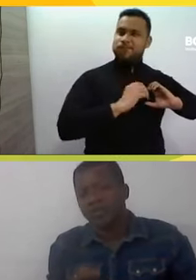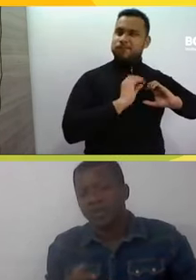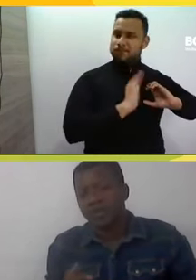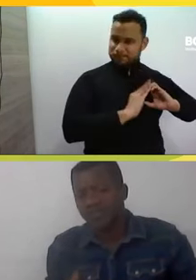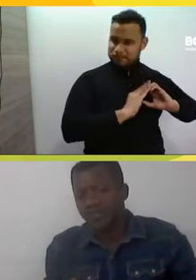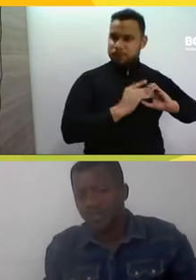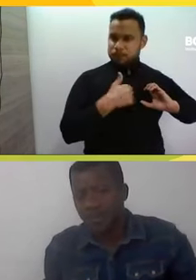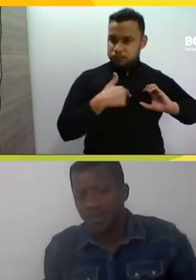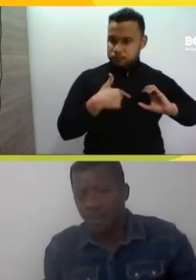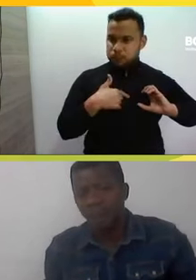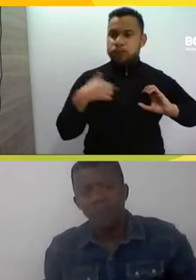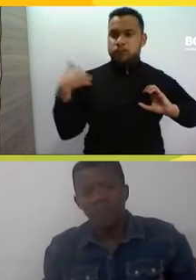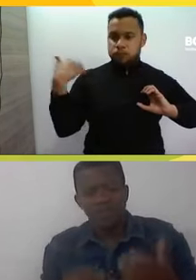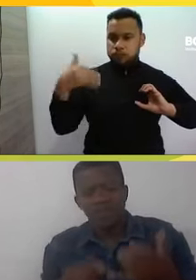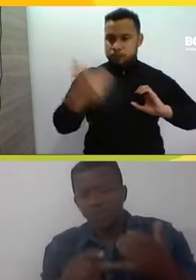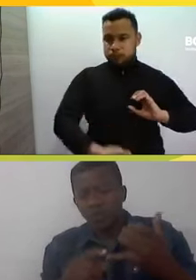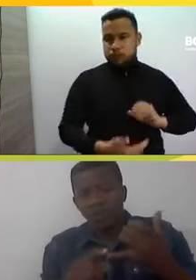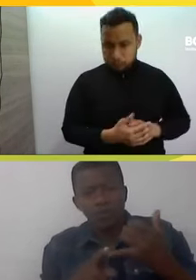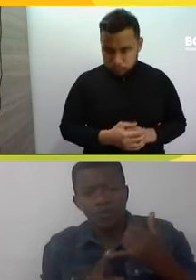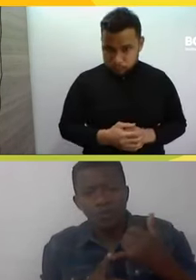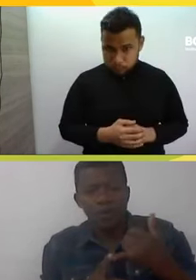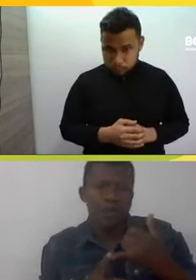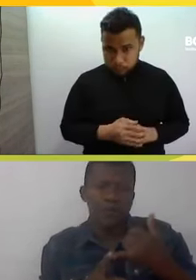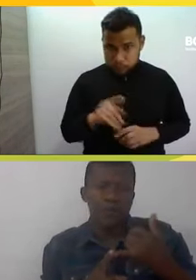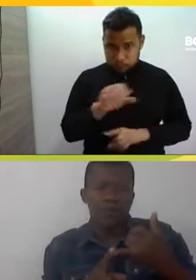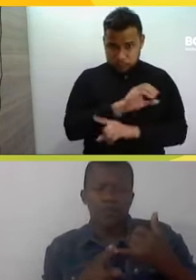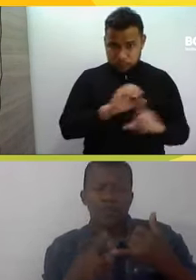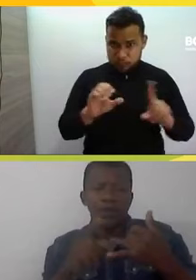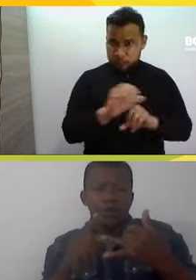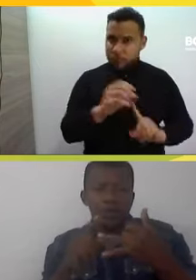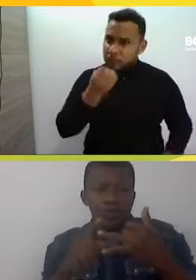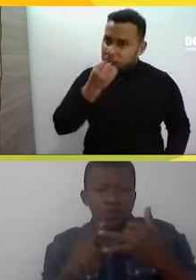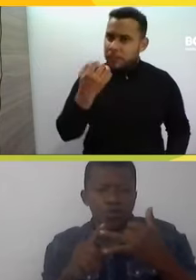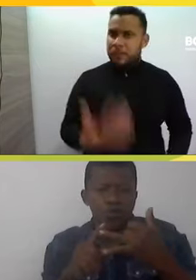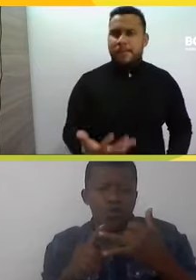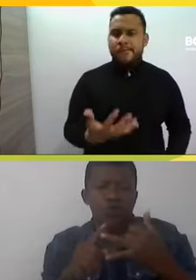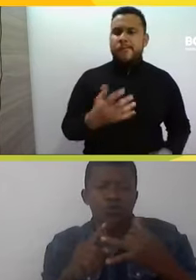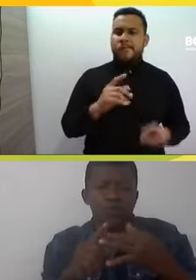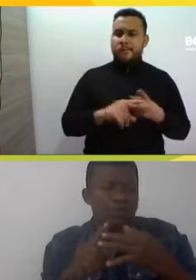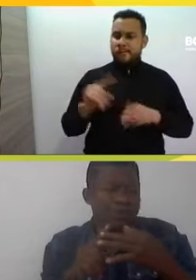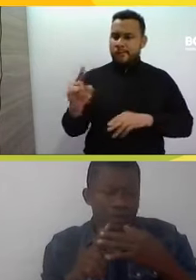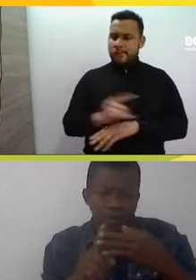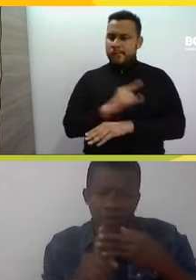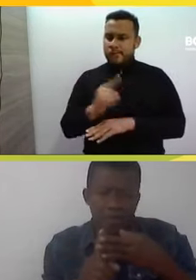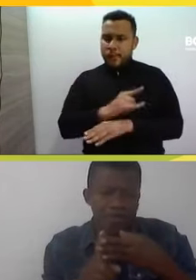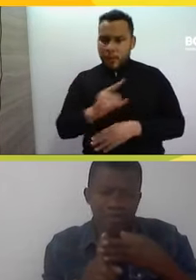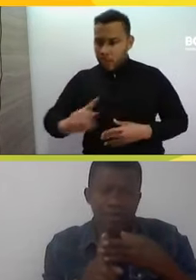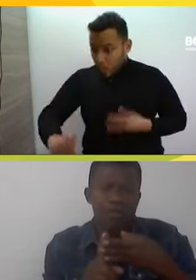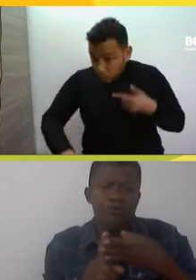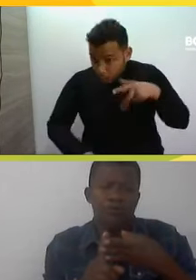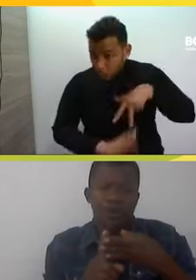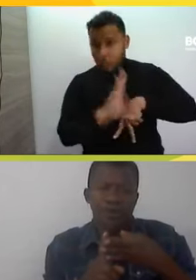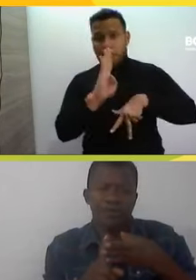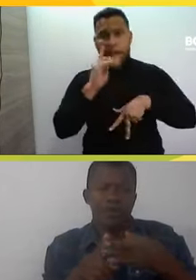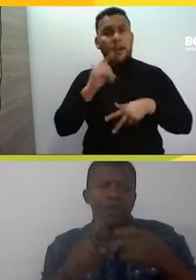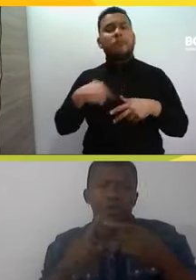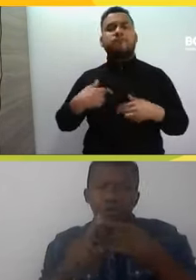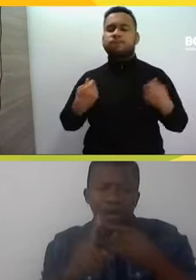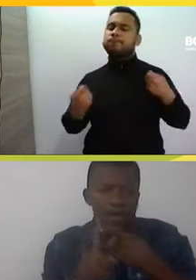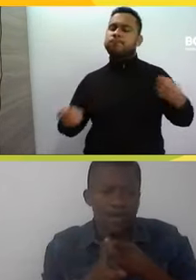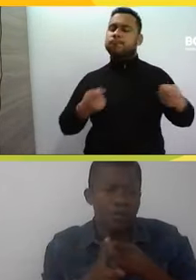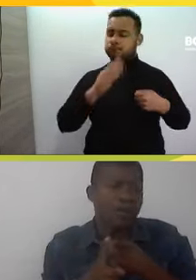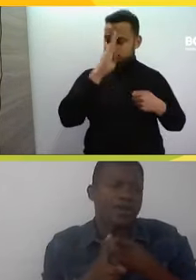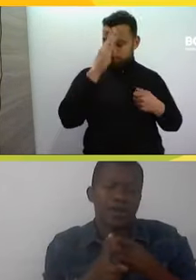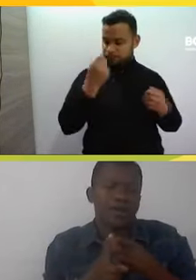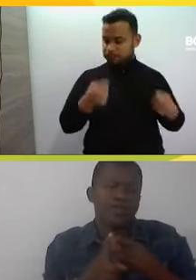que nos ha dado nuestra ancestralidad, que es una cultura maravillosa, unos usos y costumbres que aunque mantenemos fuerte,